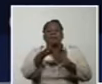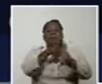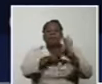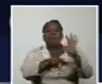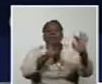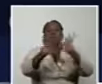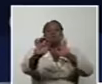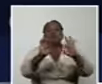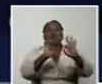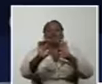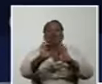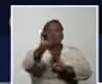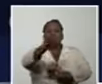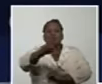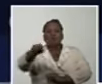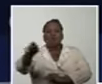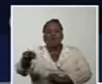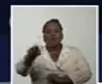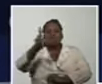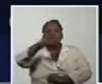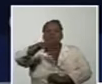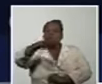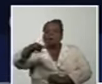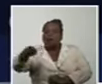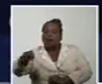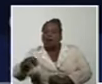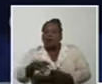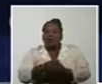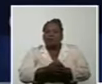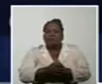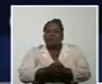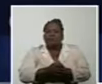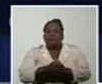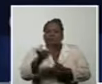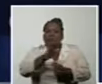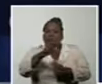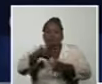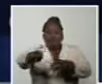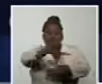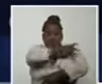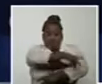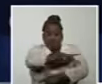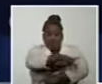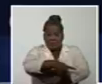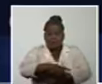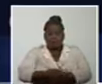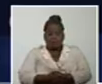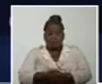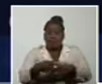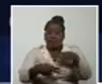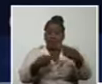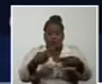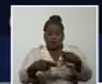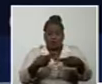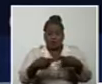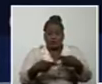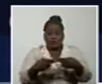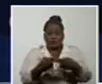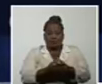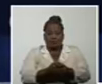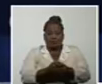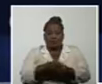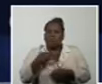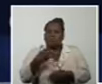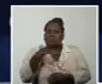protección, para la búsqueda, como han hecho otros países, no muchos, pero como han hecho otros países, nosotros